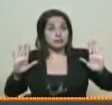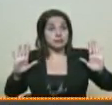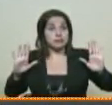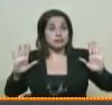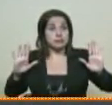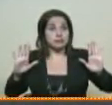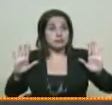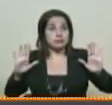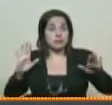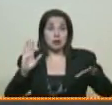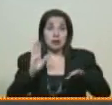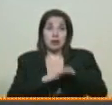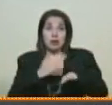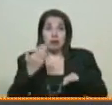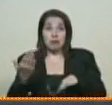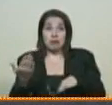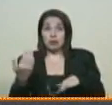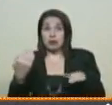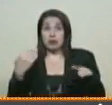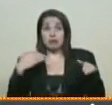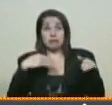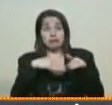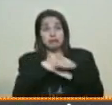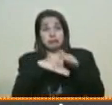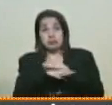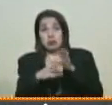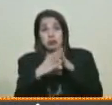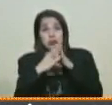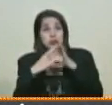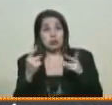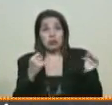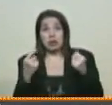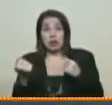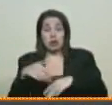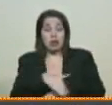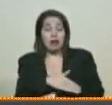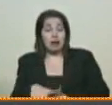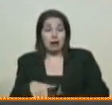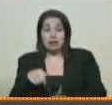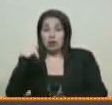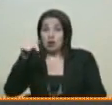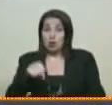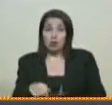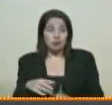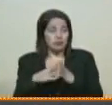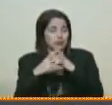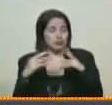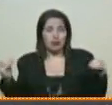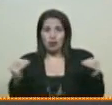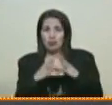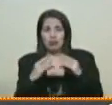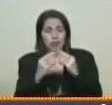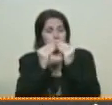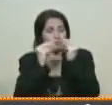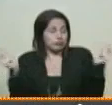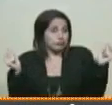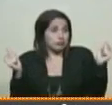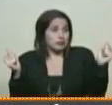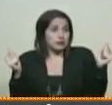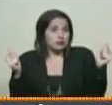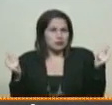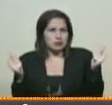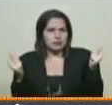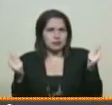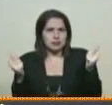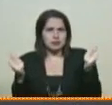Porque el 4 de junio se desmonetiza todo el cono monetario que está en la calle hoy. Todo el bono, cono monetario. ¿Qué les parece? ¿Están de acuerdo?